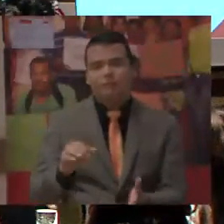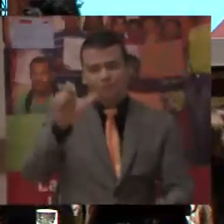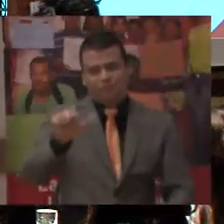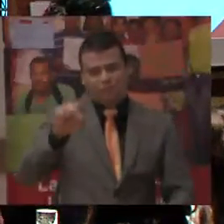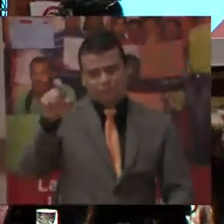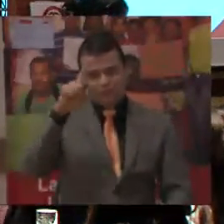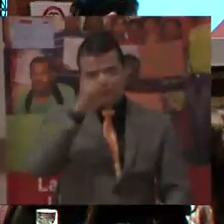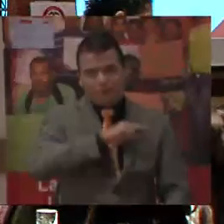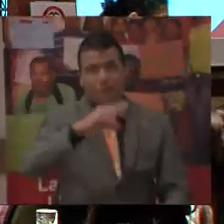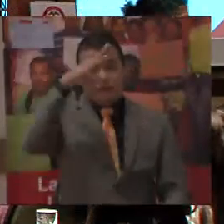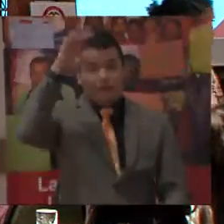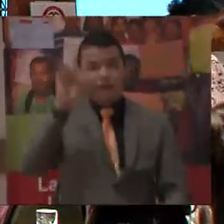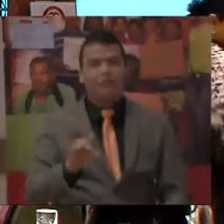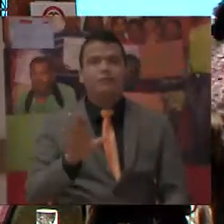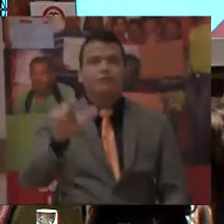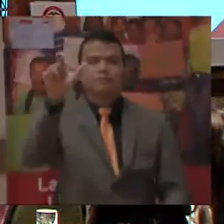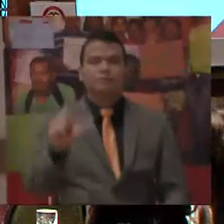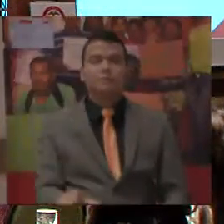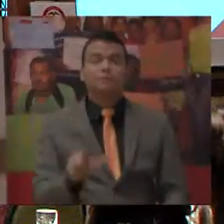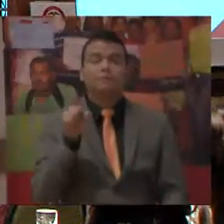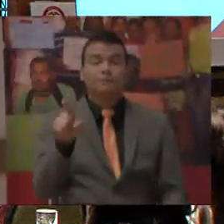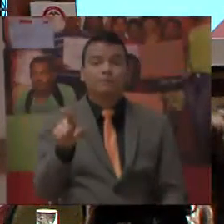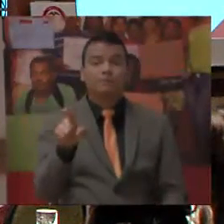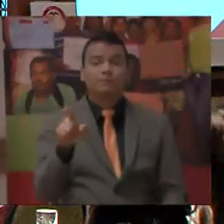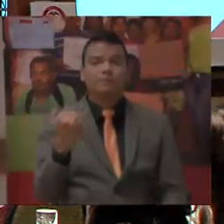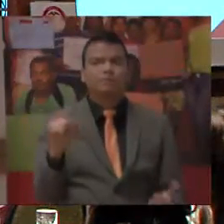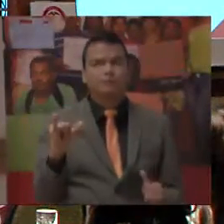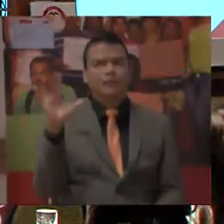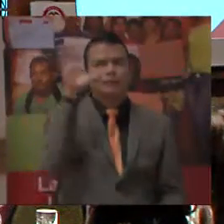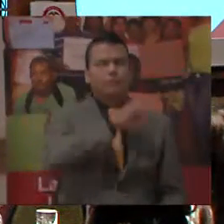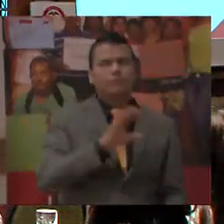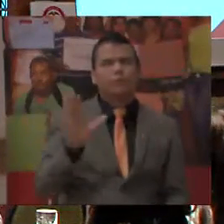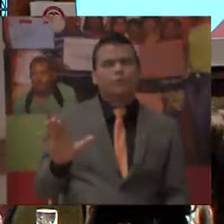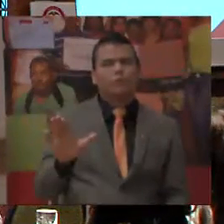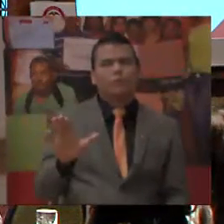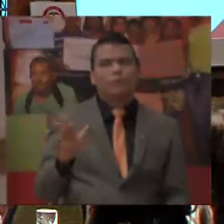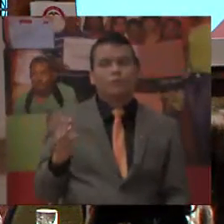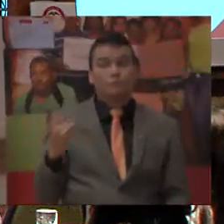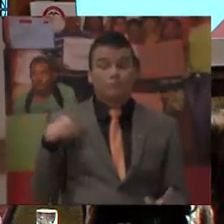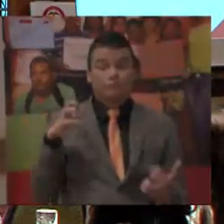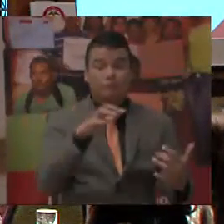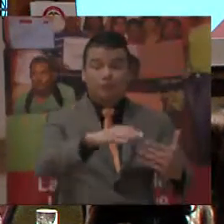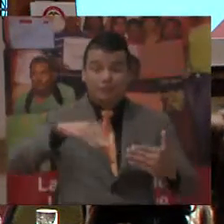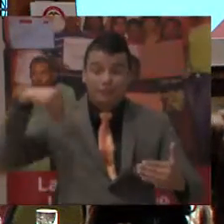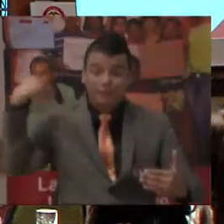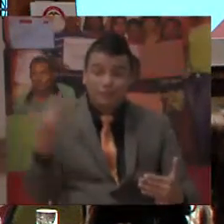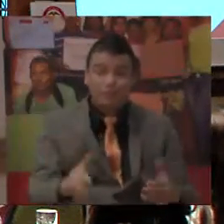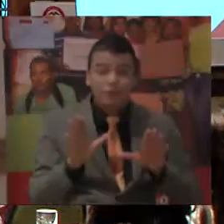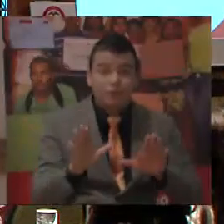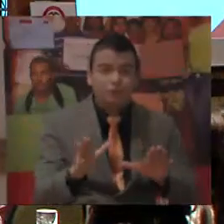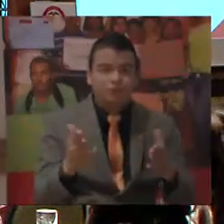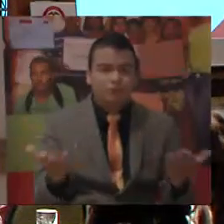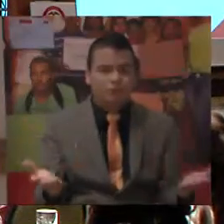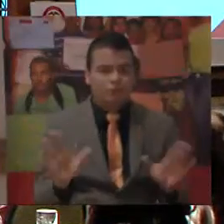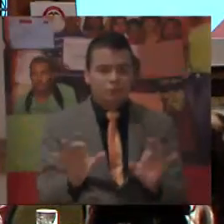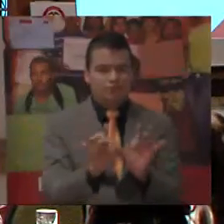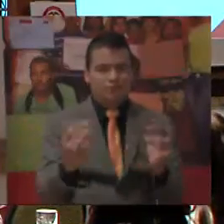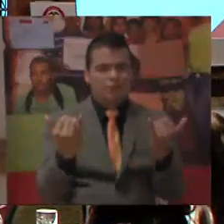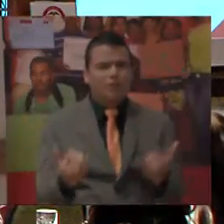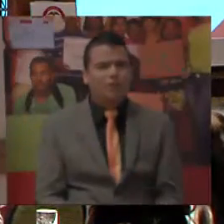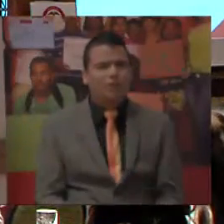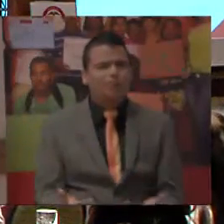gobernadora Dilia Francisca Toro ha entendido muy bien que el posconflicto es una